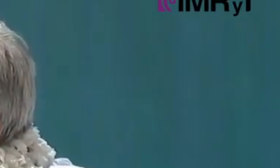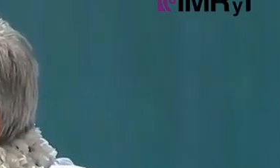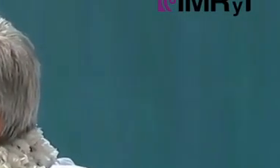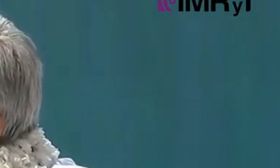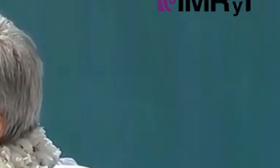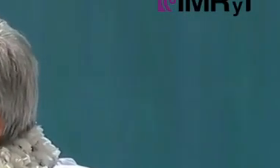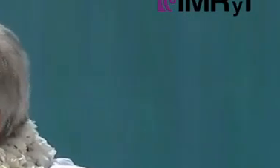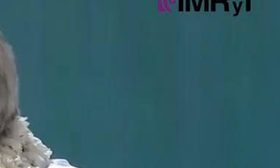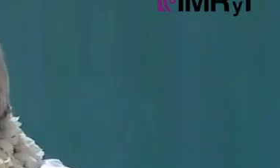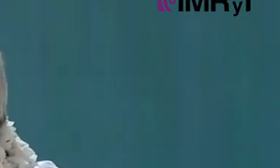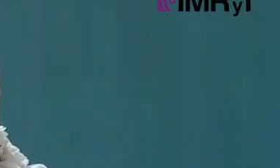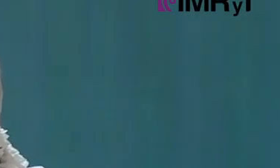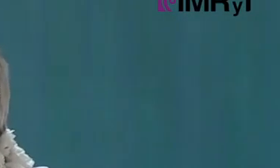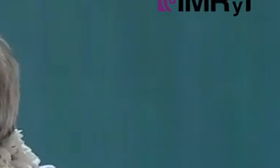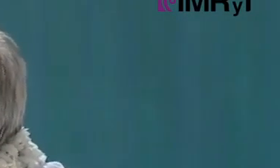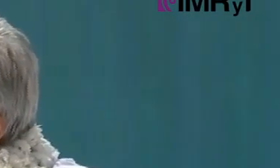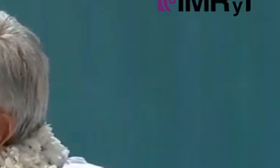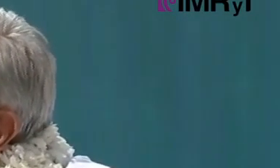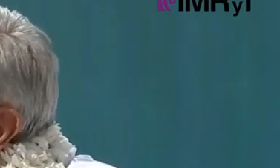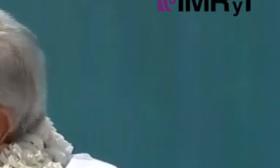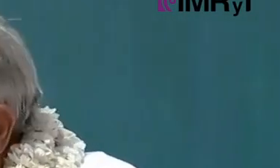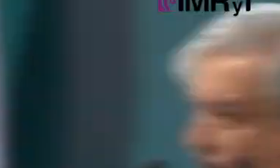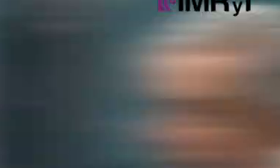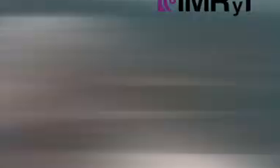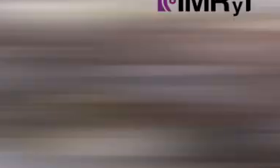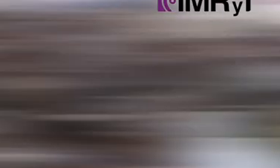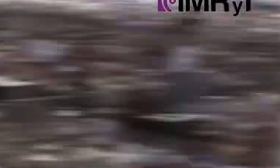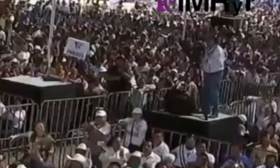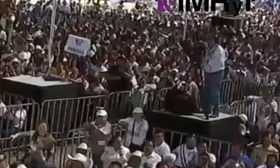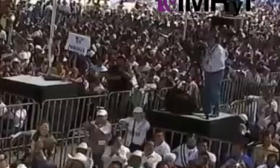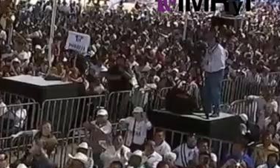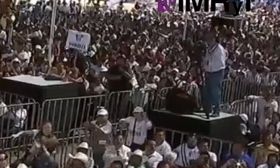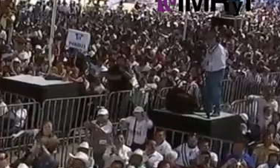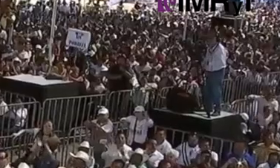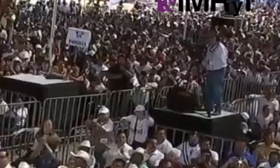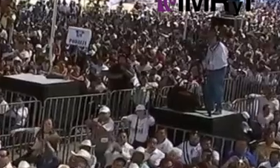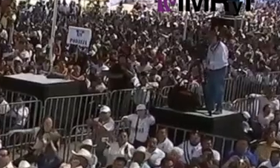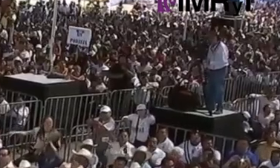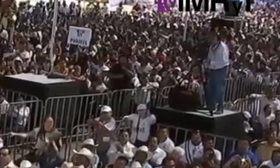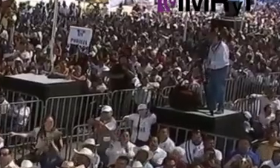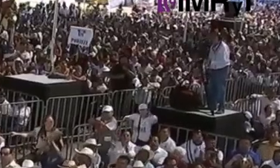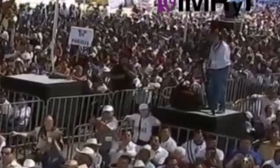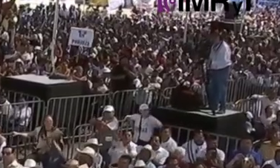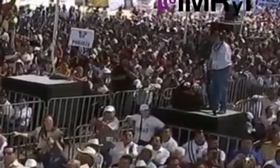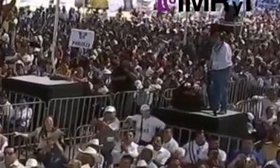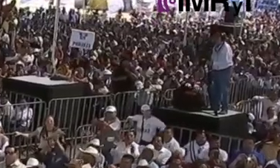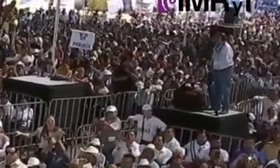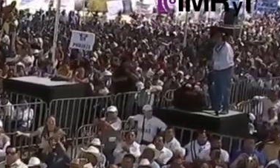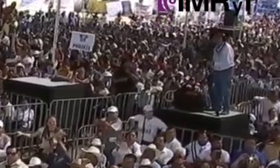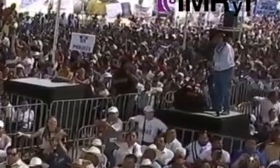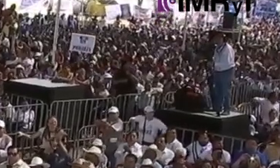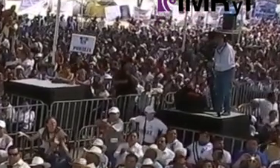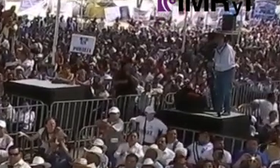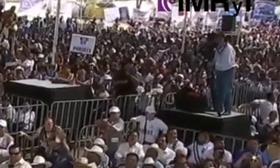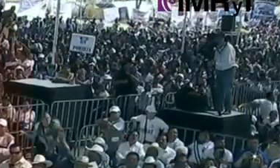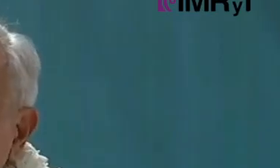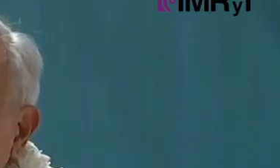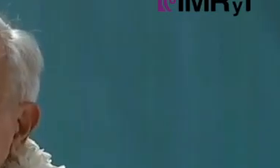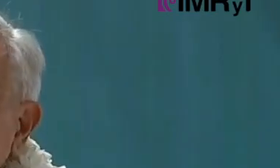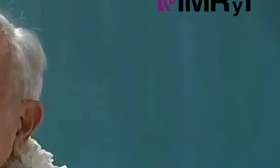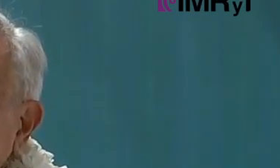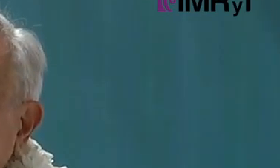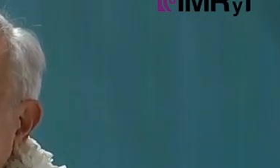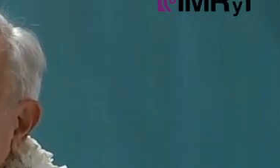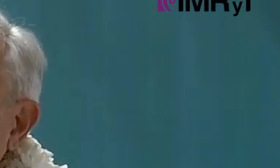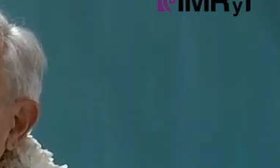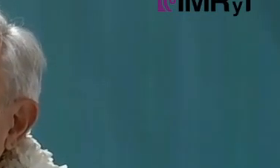Yo no soy corrupto ni soy autoritario. Así se autocalificó el presidente de México en Cuautla. Sostuvo